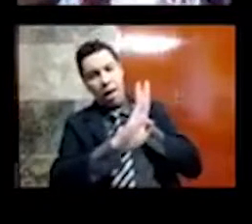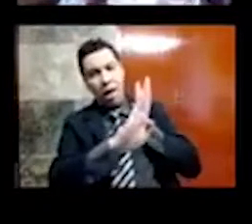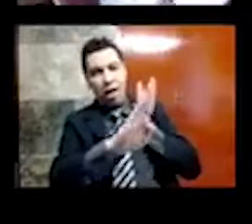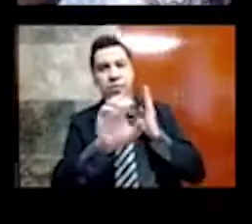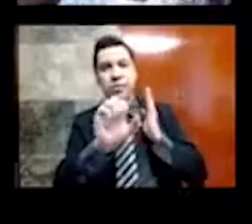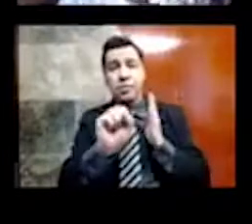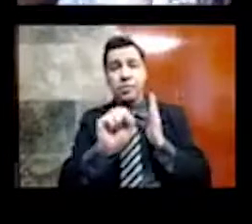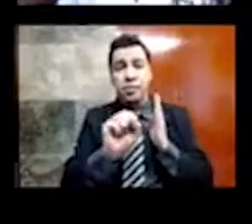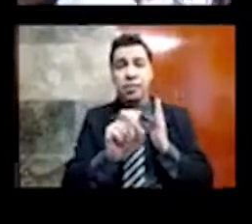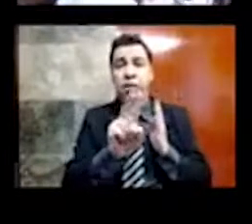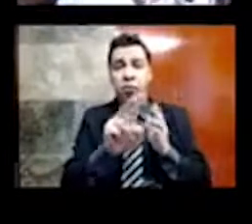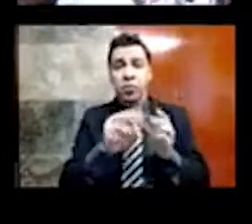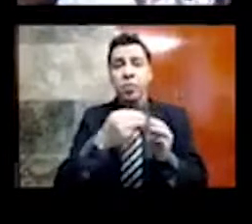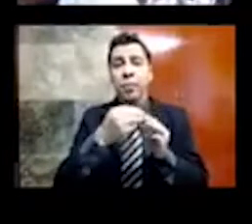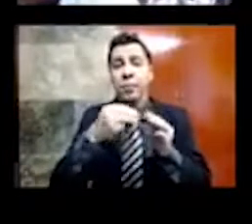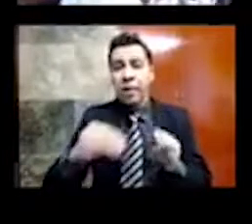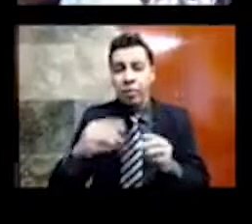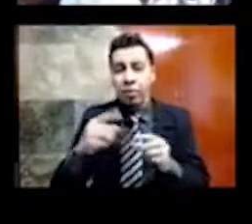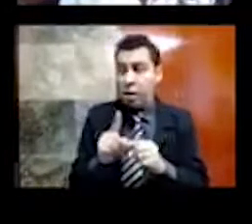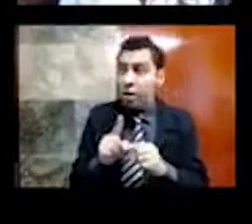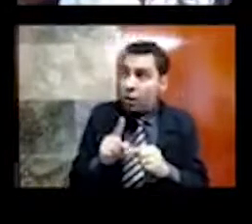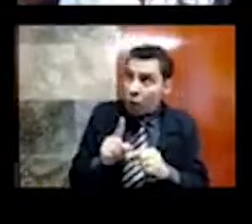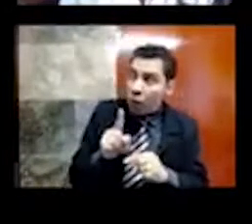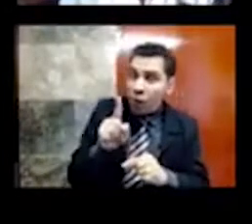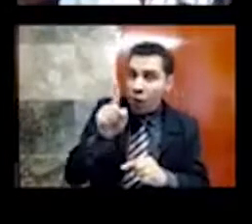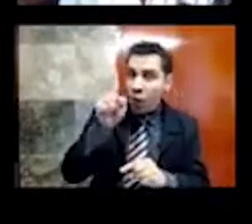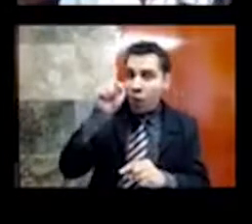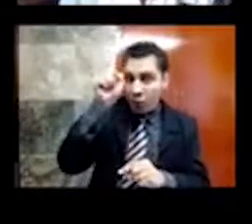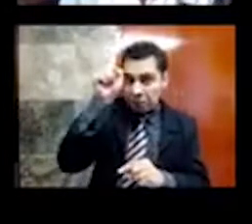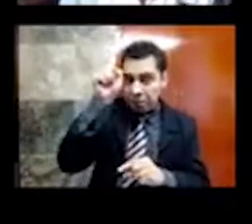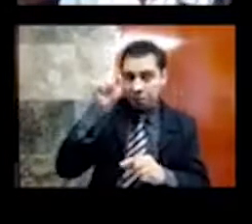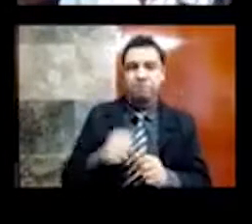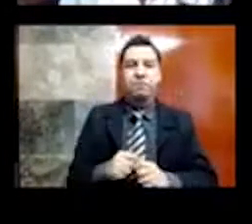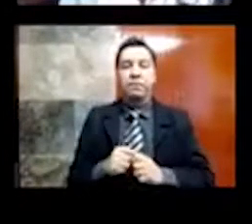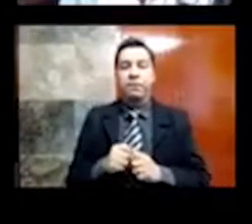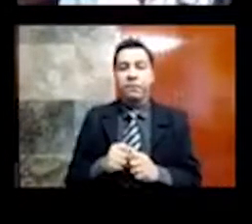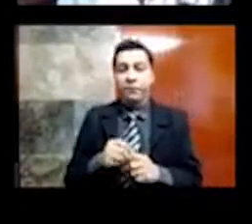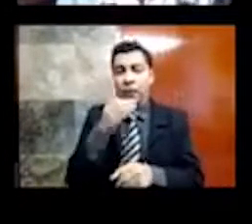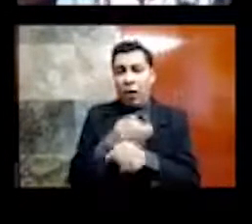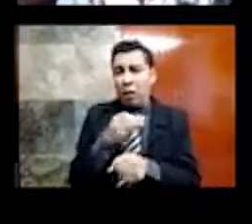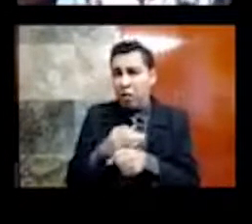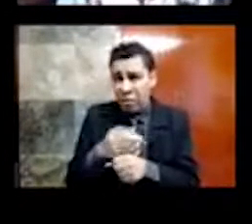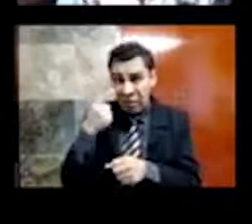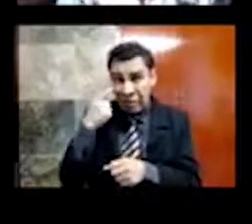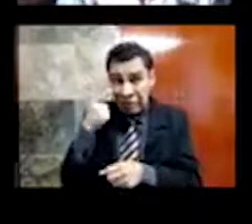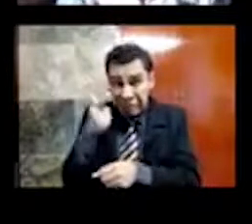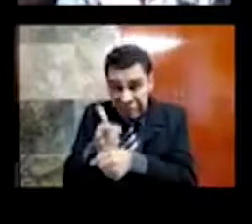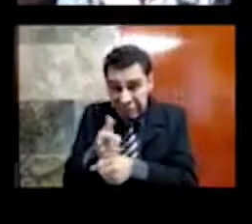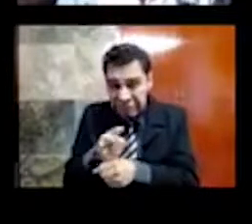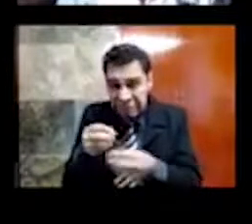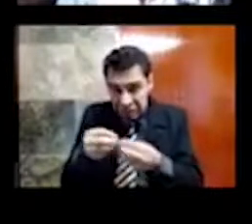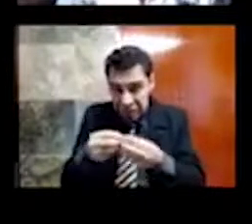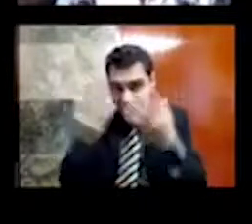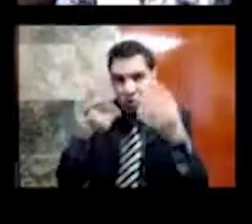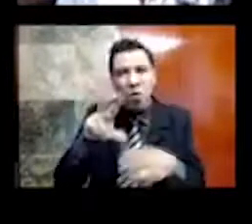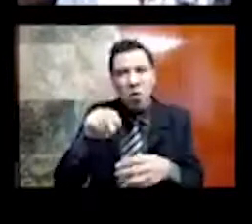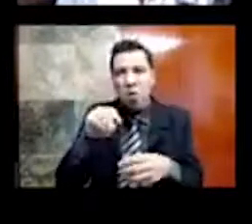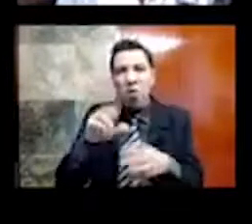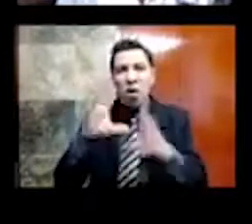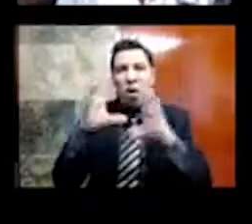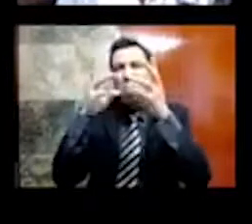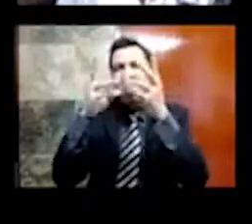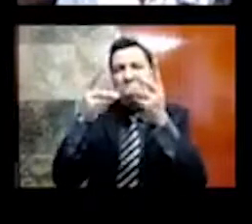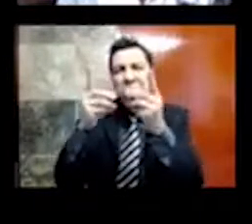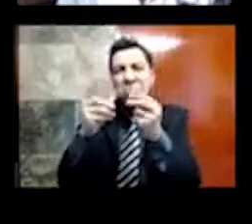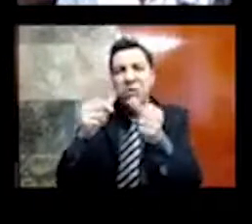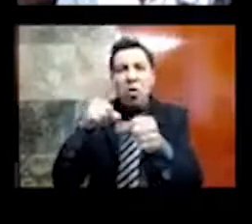alto. Lamentablemente ya no se ve, está prácticamente borrado, pero vean ustedes, se trata de una serie